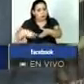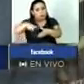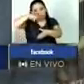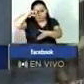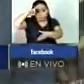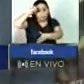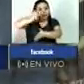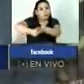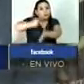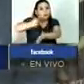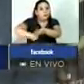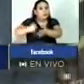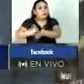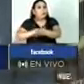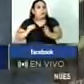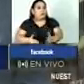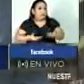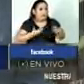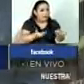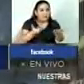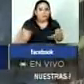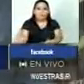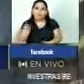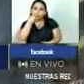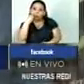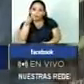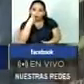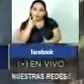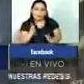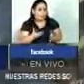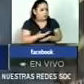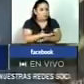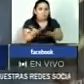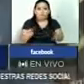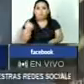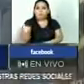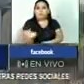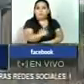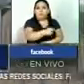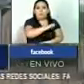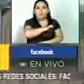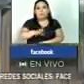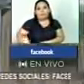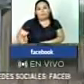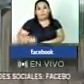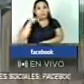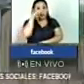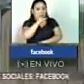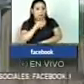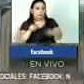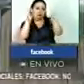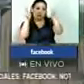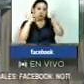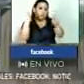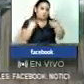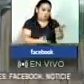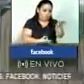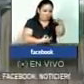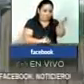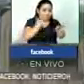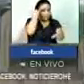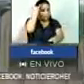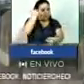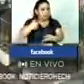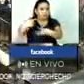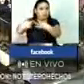las que estamos trabajando y llevando el alimento a todos los salvadoreños. Ante esa situación han presentado una iniciativa de